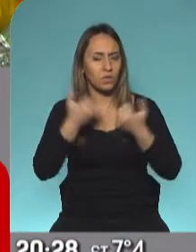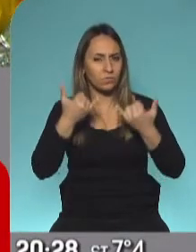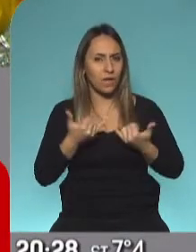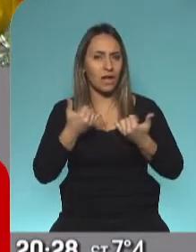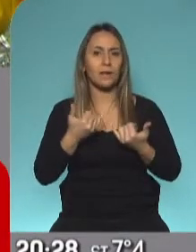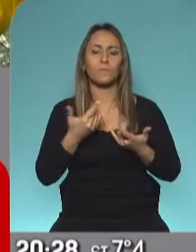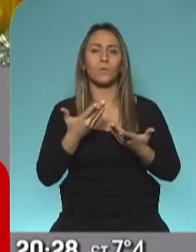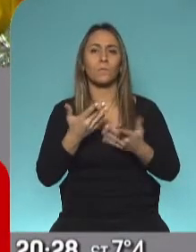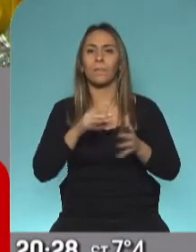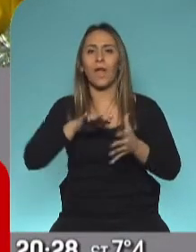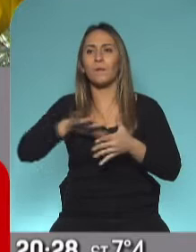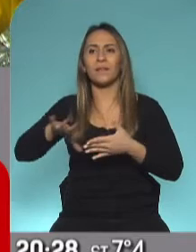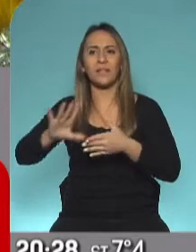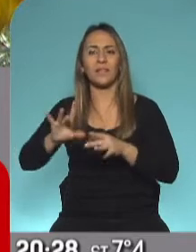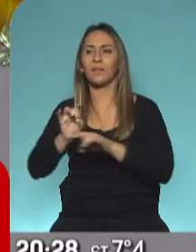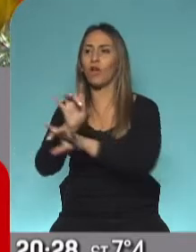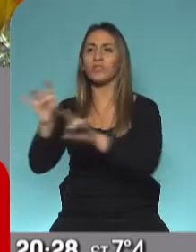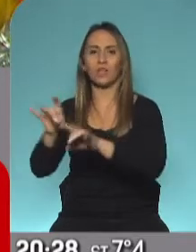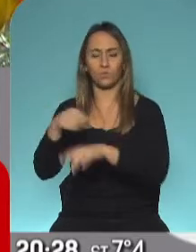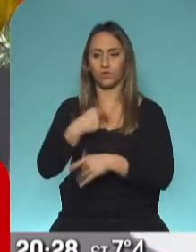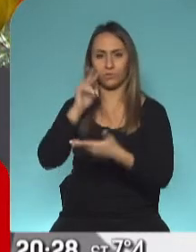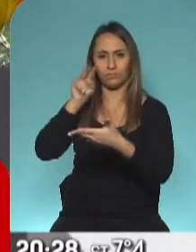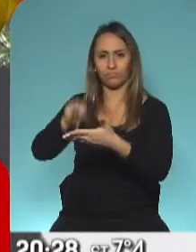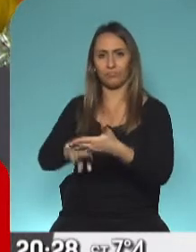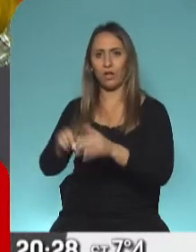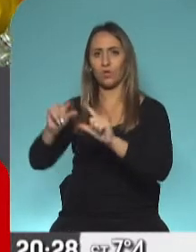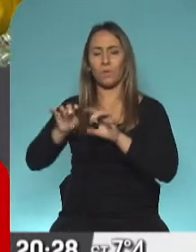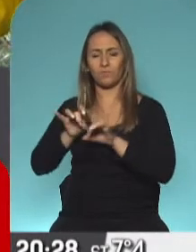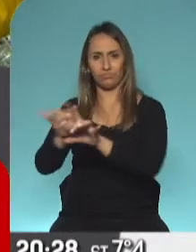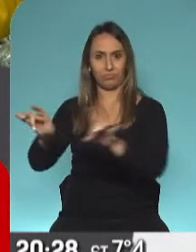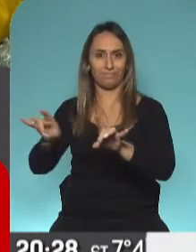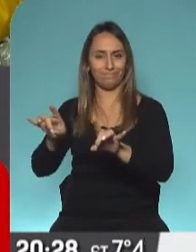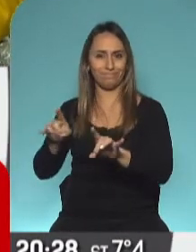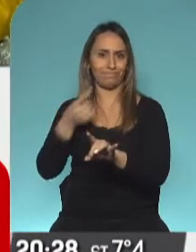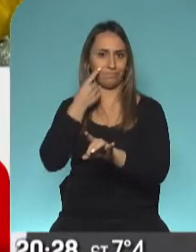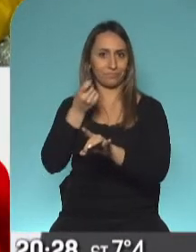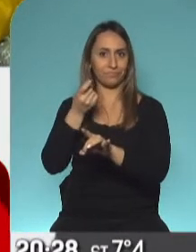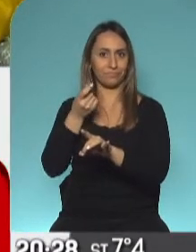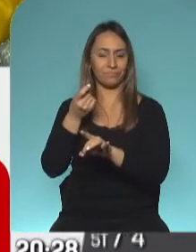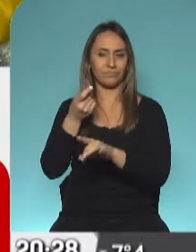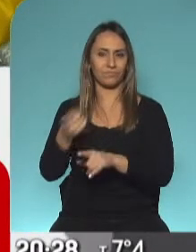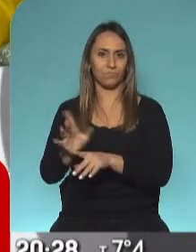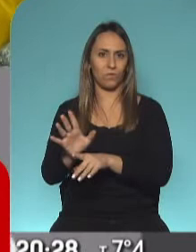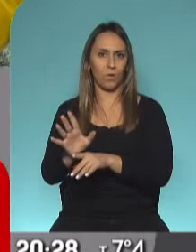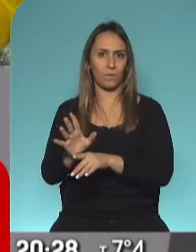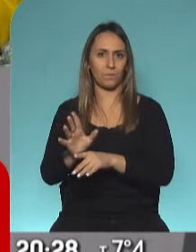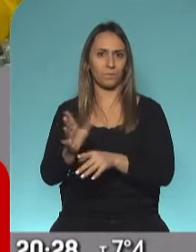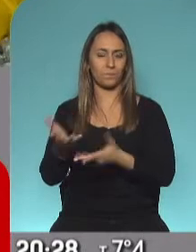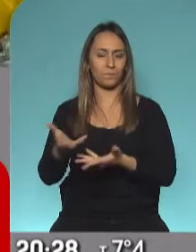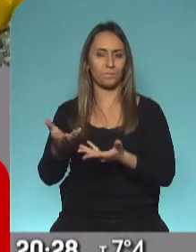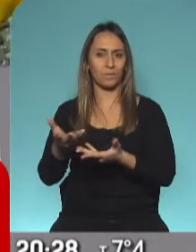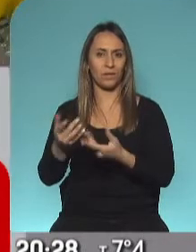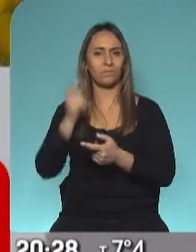independientemente de los casos porque nosotros leemos los casos si no encontramos desde los sanitarios tantos argumentos como para